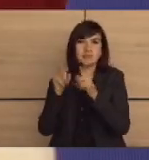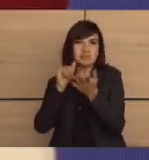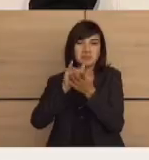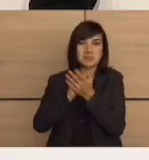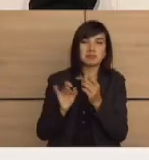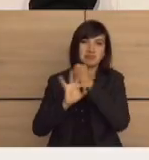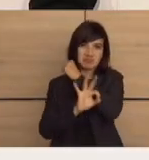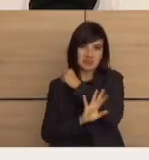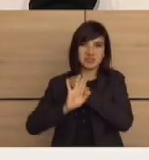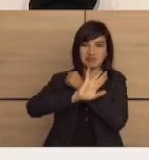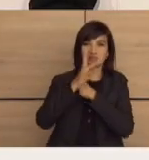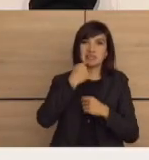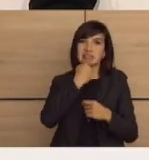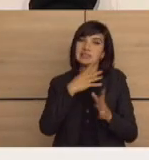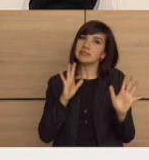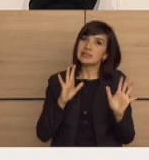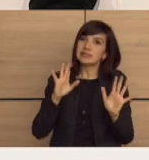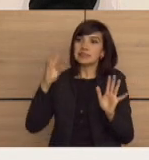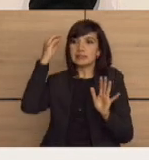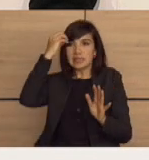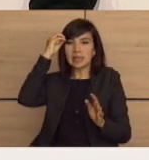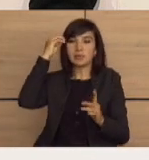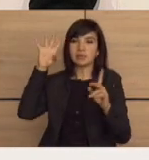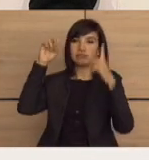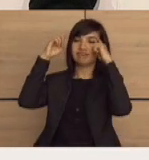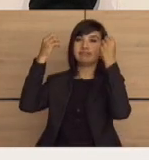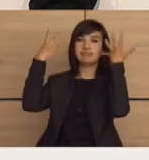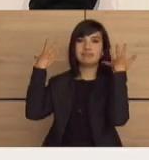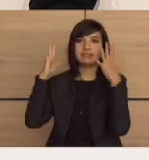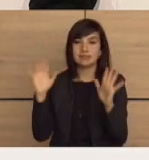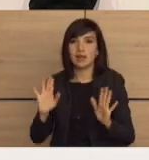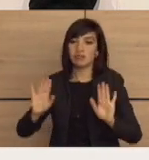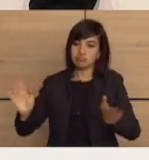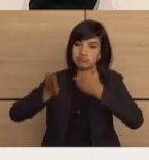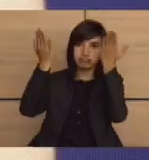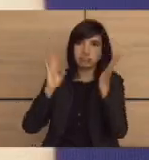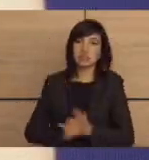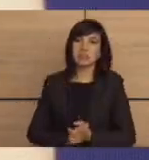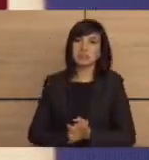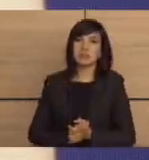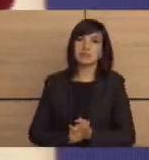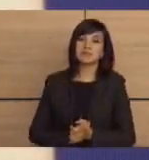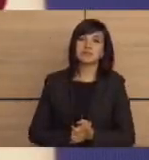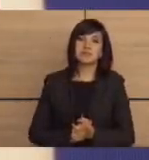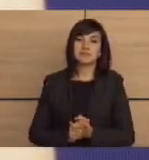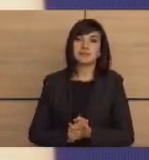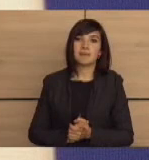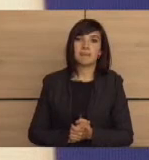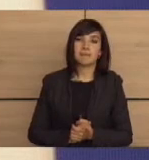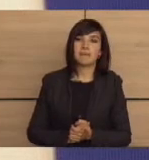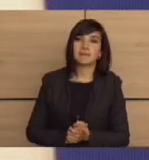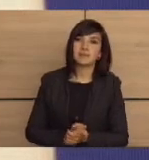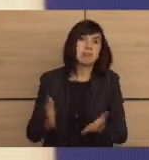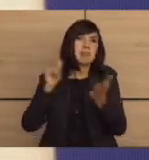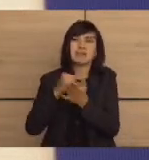pues salgamos, vamos saliendo del trauma, no nos quedemos allí sembrados y solamente la repetición ritual del trauma